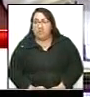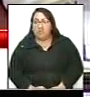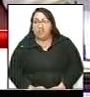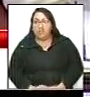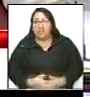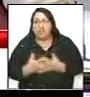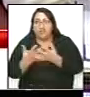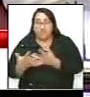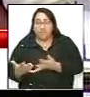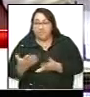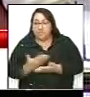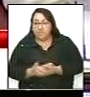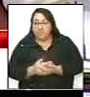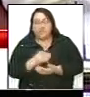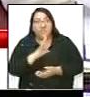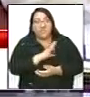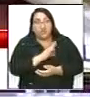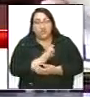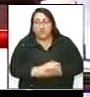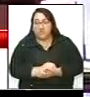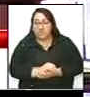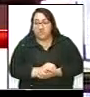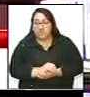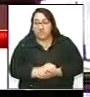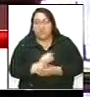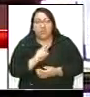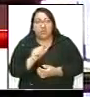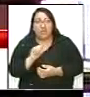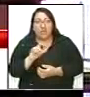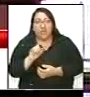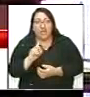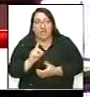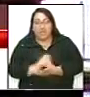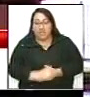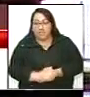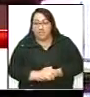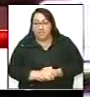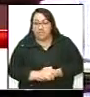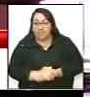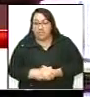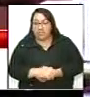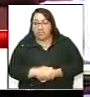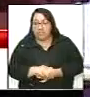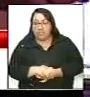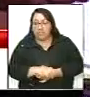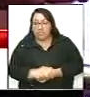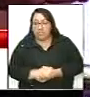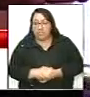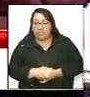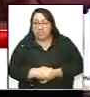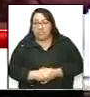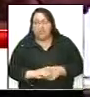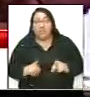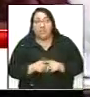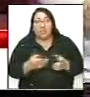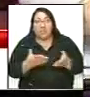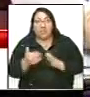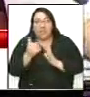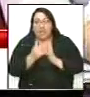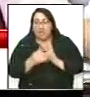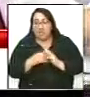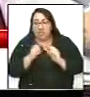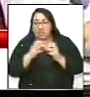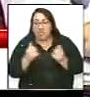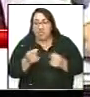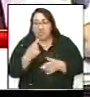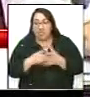la señora fiscal de la Nación, la doctora Zoraida Ábalos Rivera. Doctora, usted también estuvo invitada y agendada para el día de